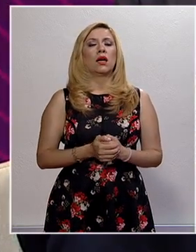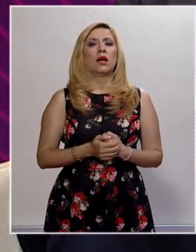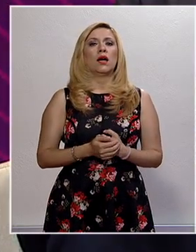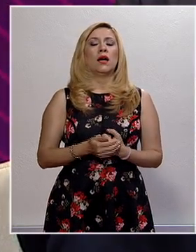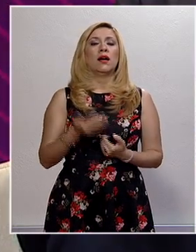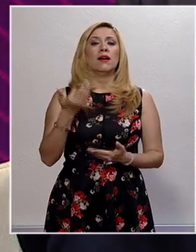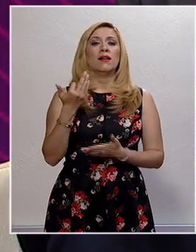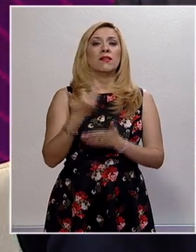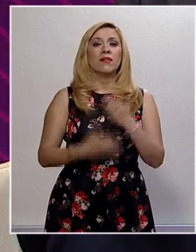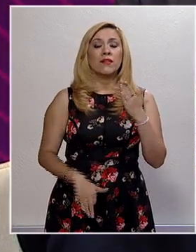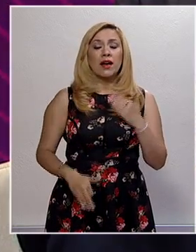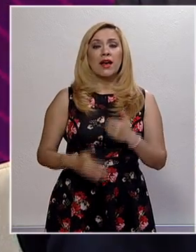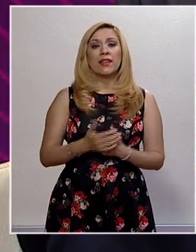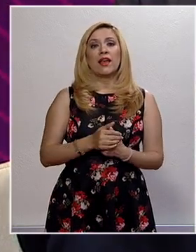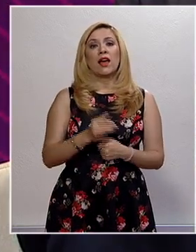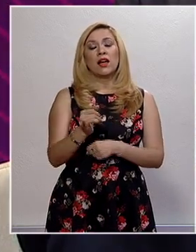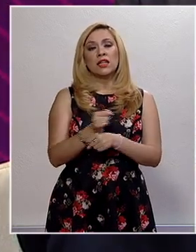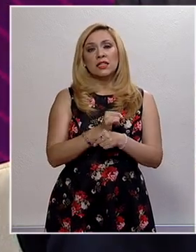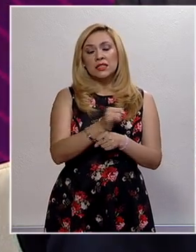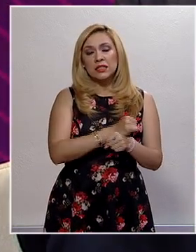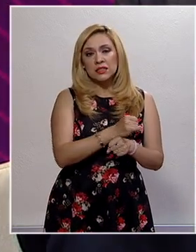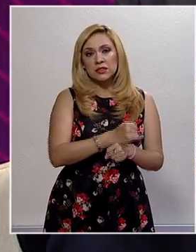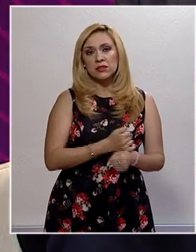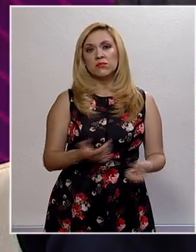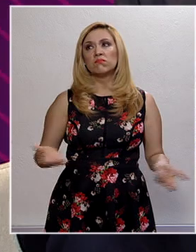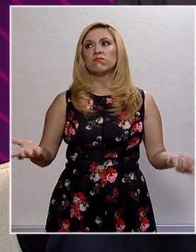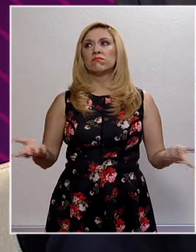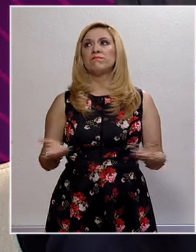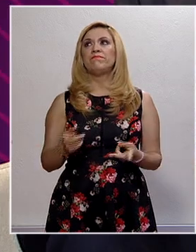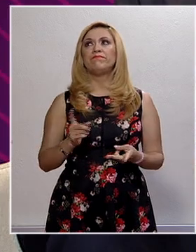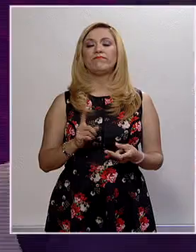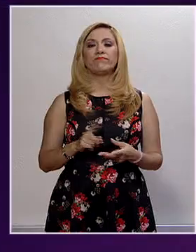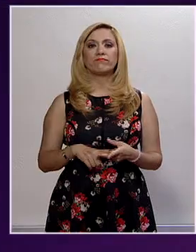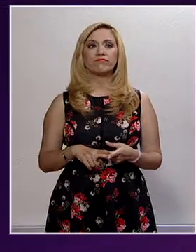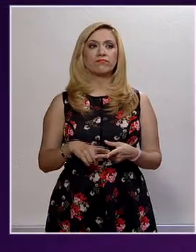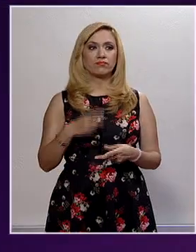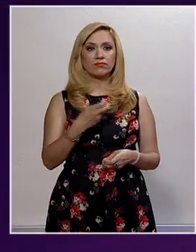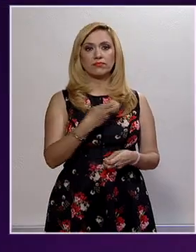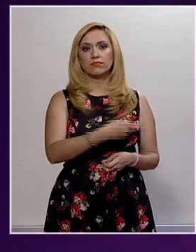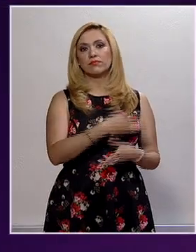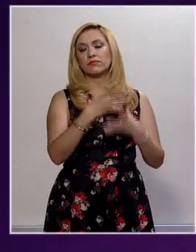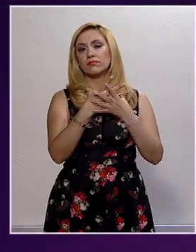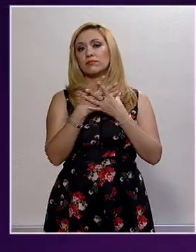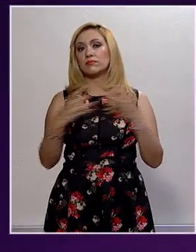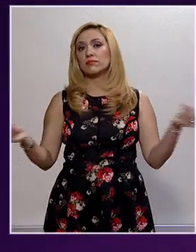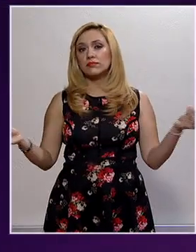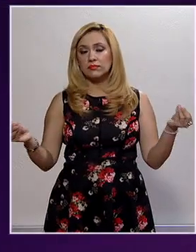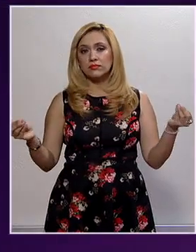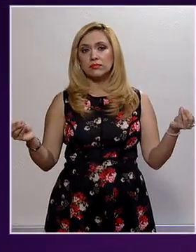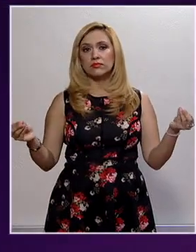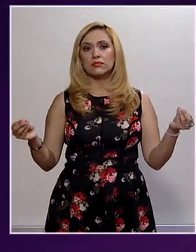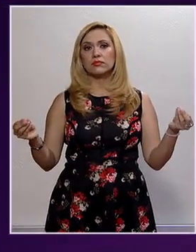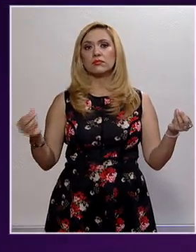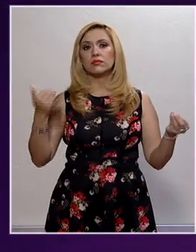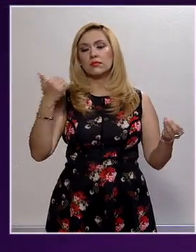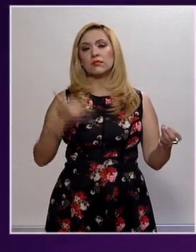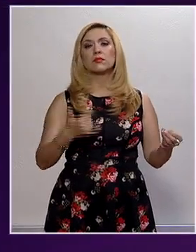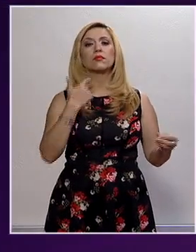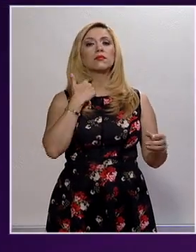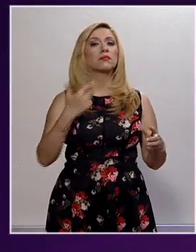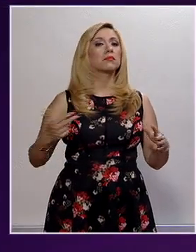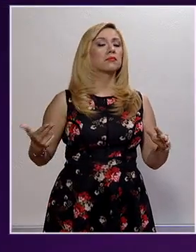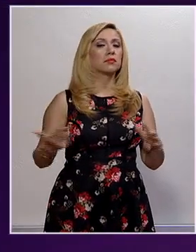la falta de investigación en el caso de la desaparición y